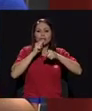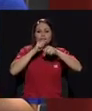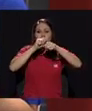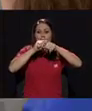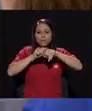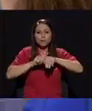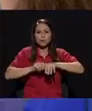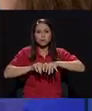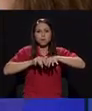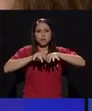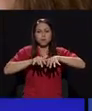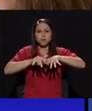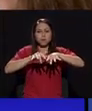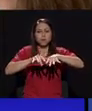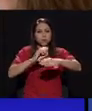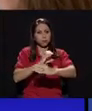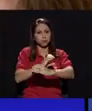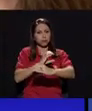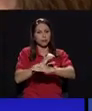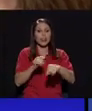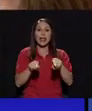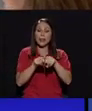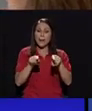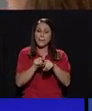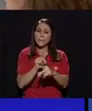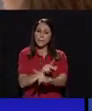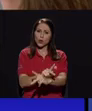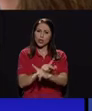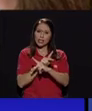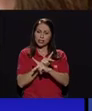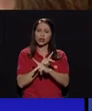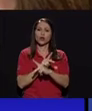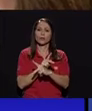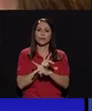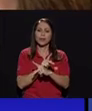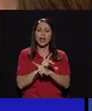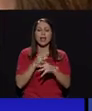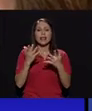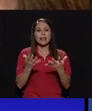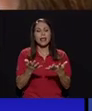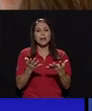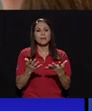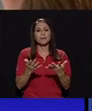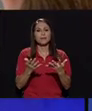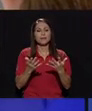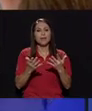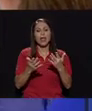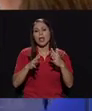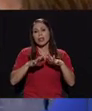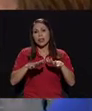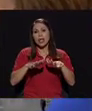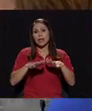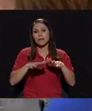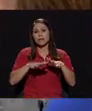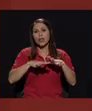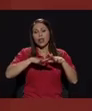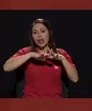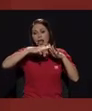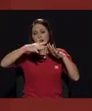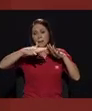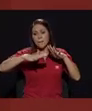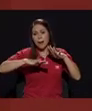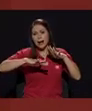incluso la protección de las partes bajas al guardar